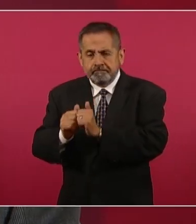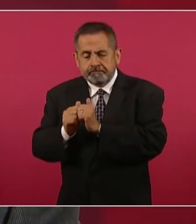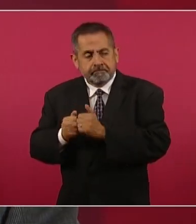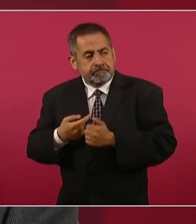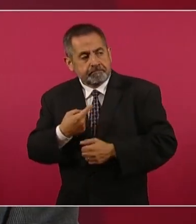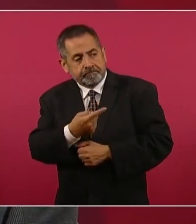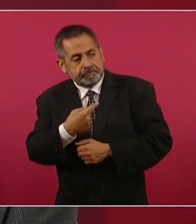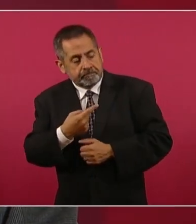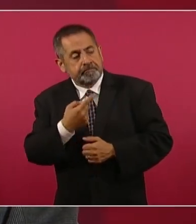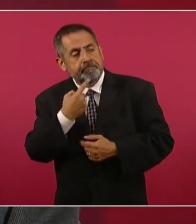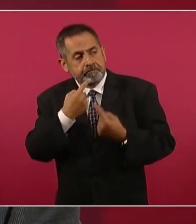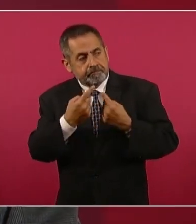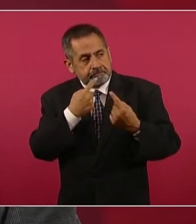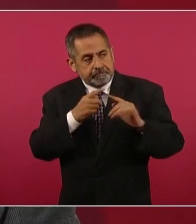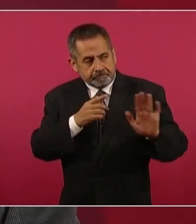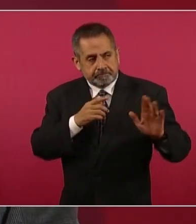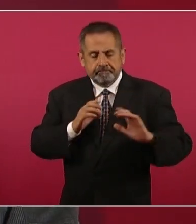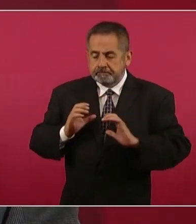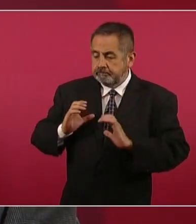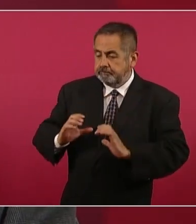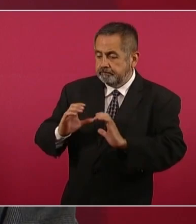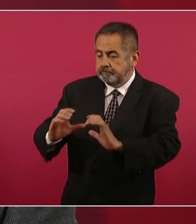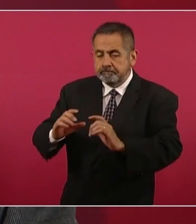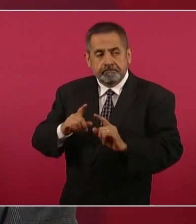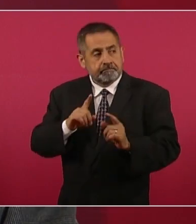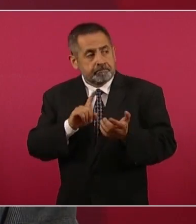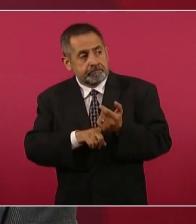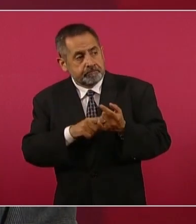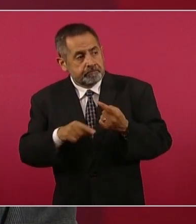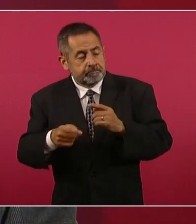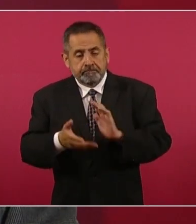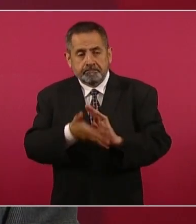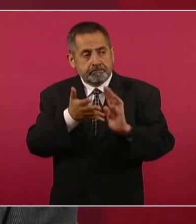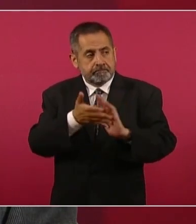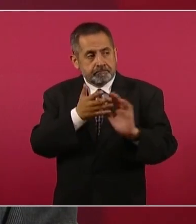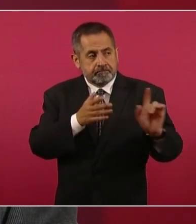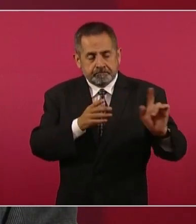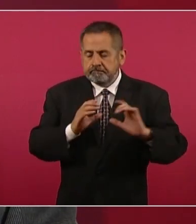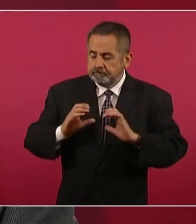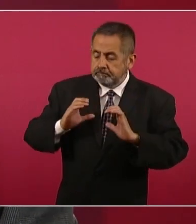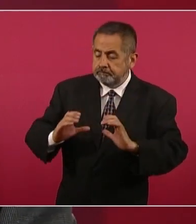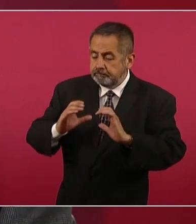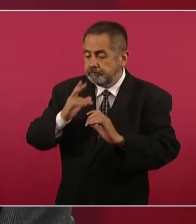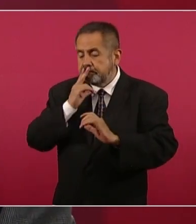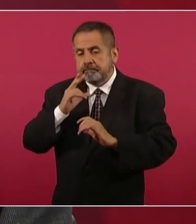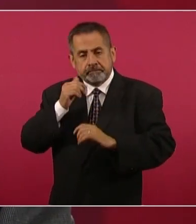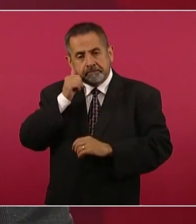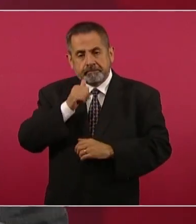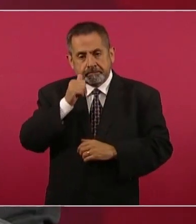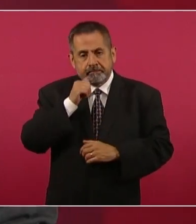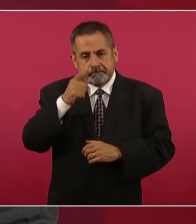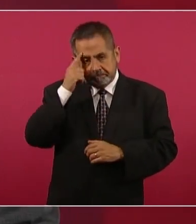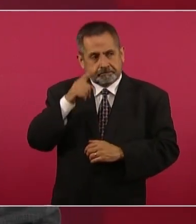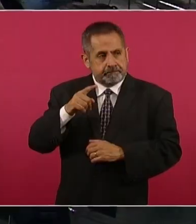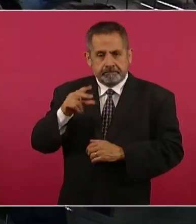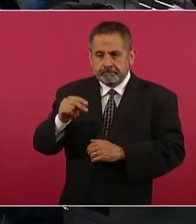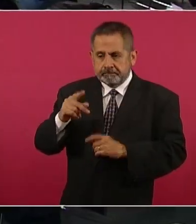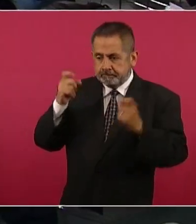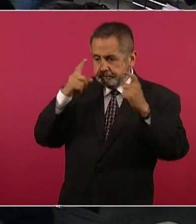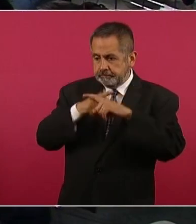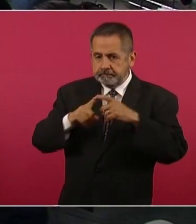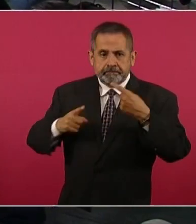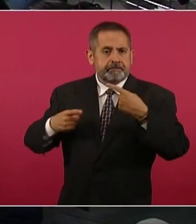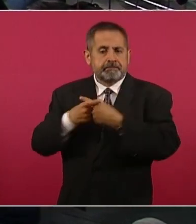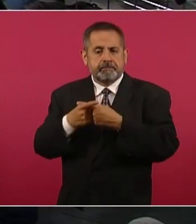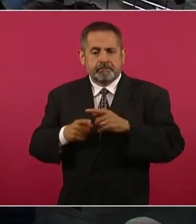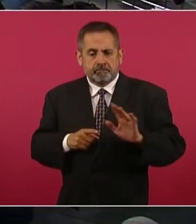los constructores, con los consorcios que están llevando a cabo la obra para no complicar los tiempos de obra,